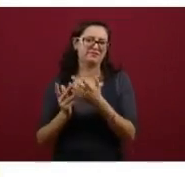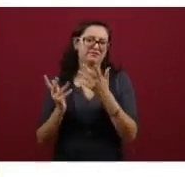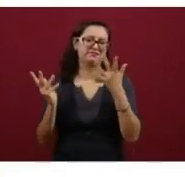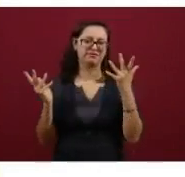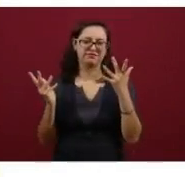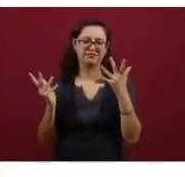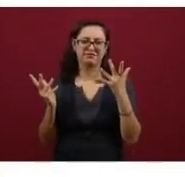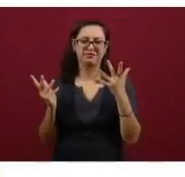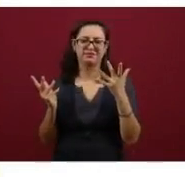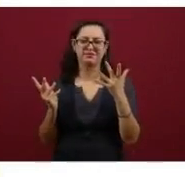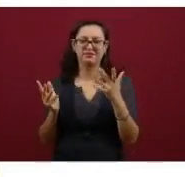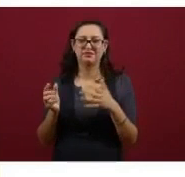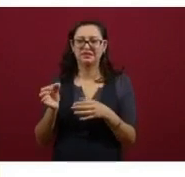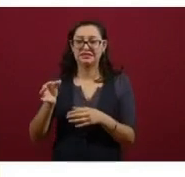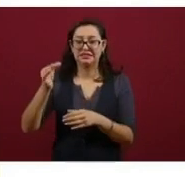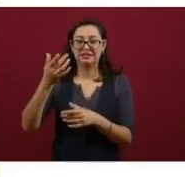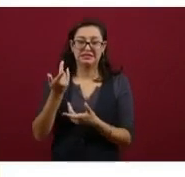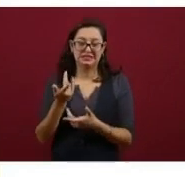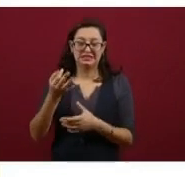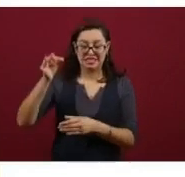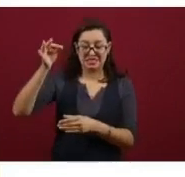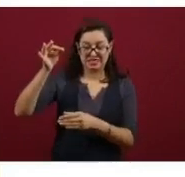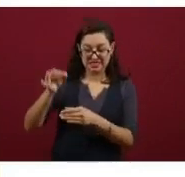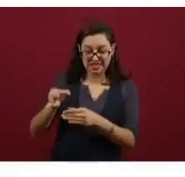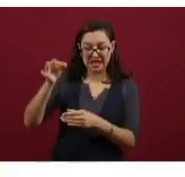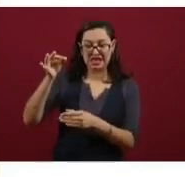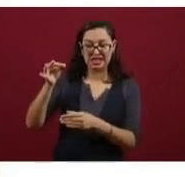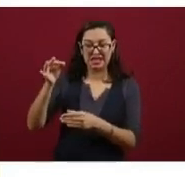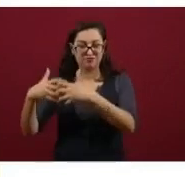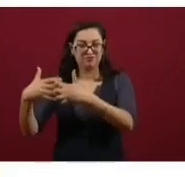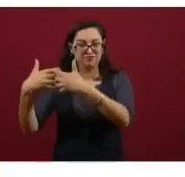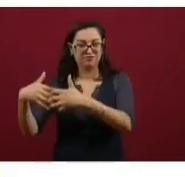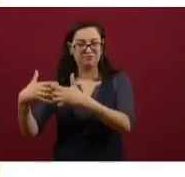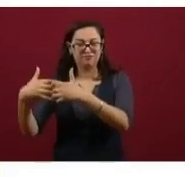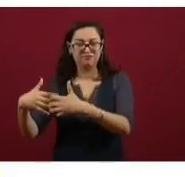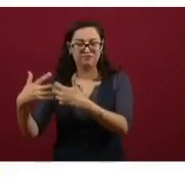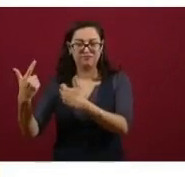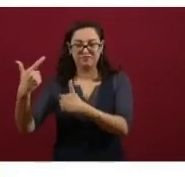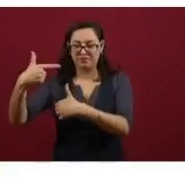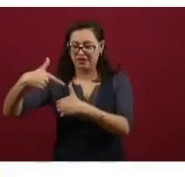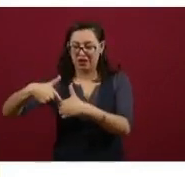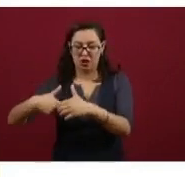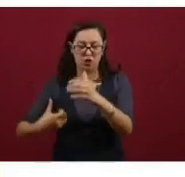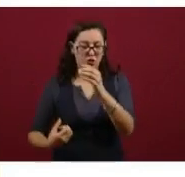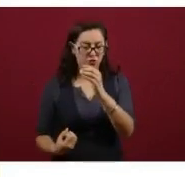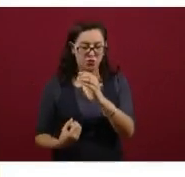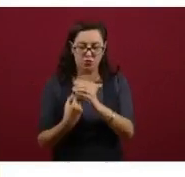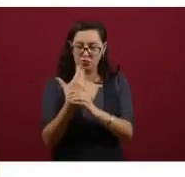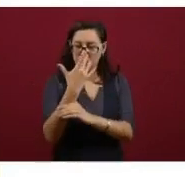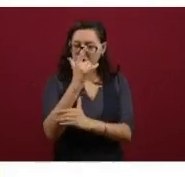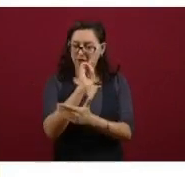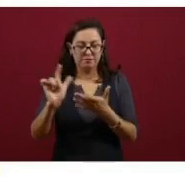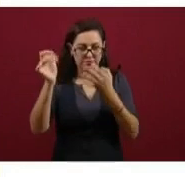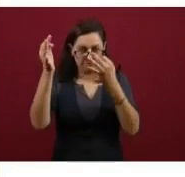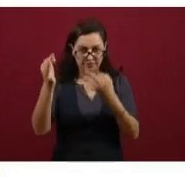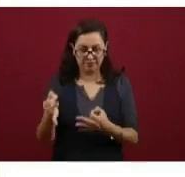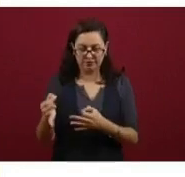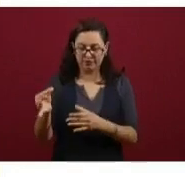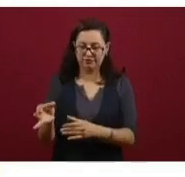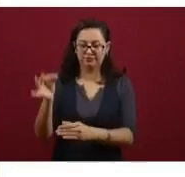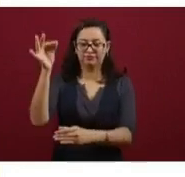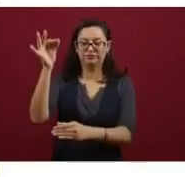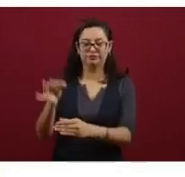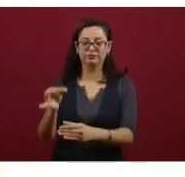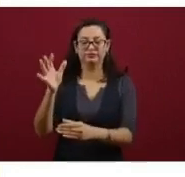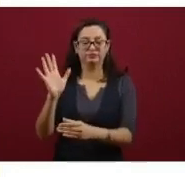entre cómo viene la tarjeta que controla la bomba en una bomba recién salida, como quien dice, de la fábrica y como